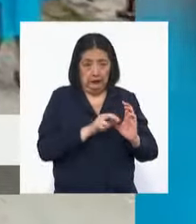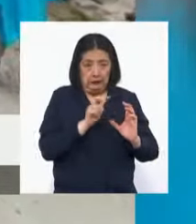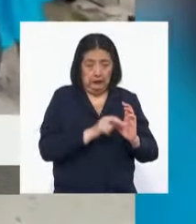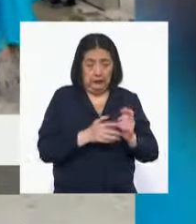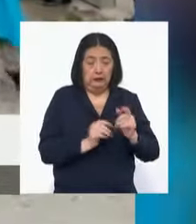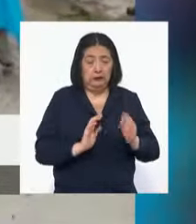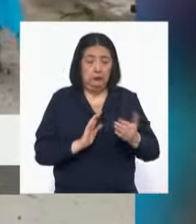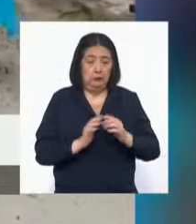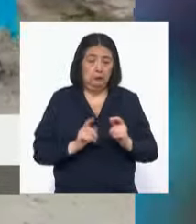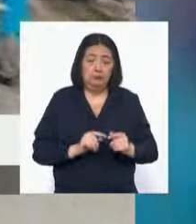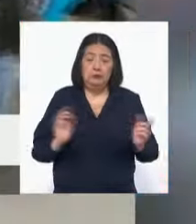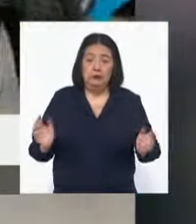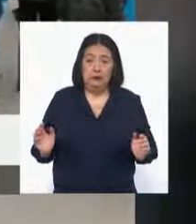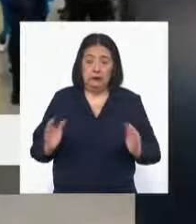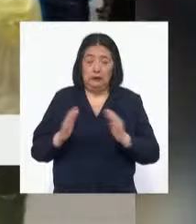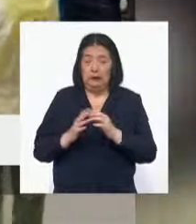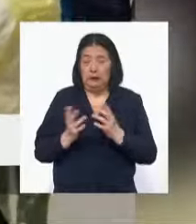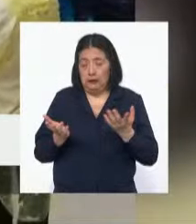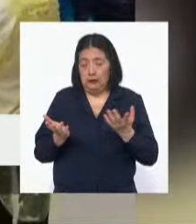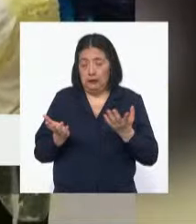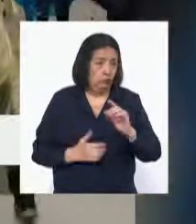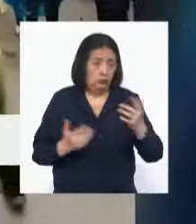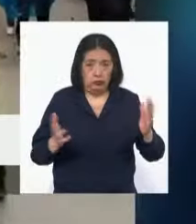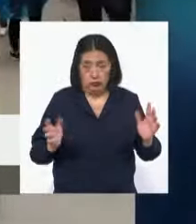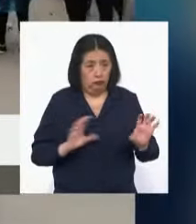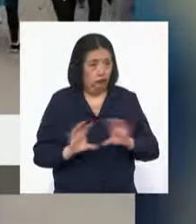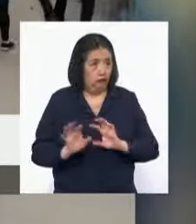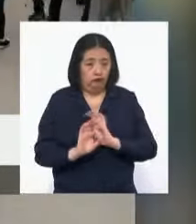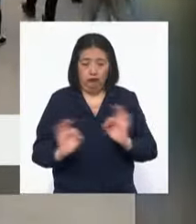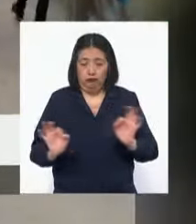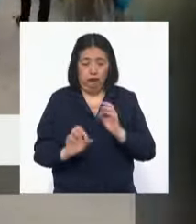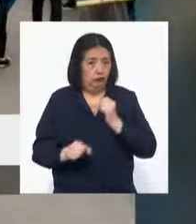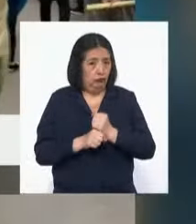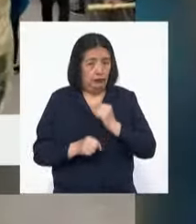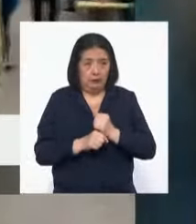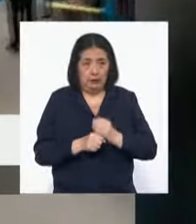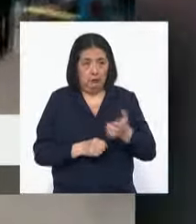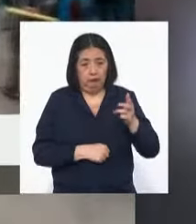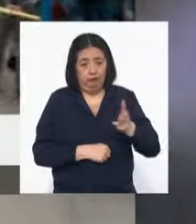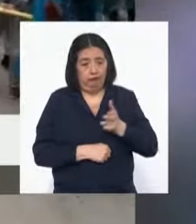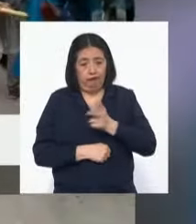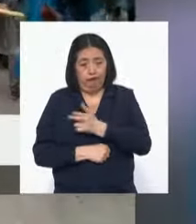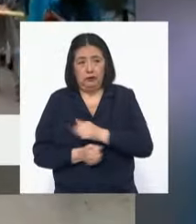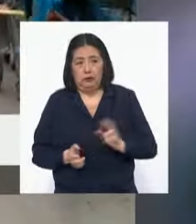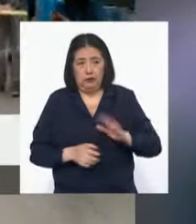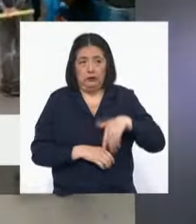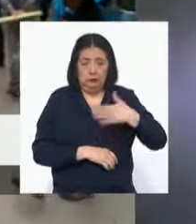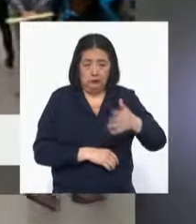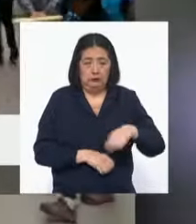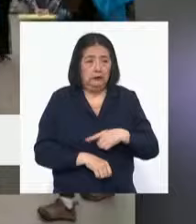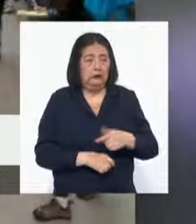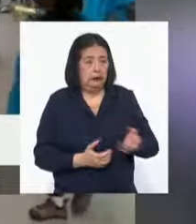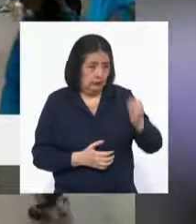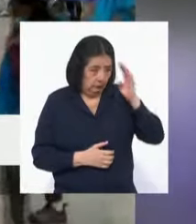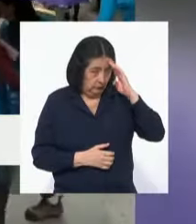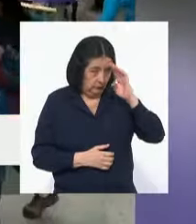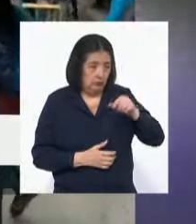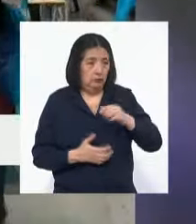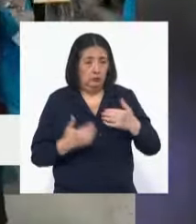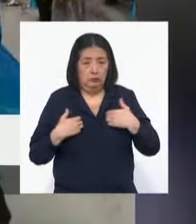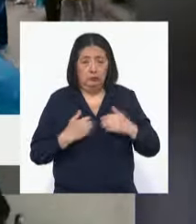Picchu Pueblo hacia el santuario no estaban realizando ninguna clase de servicio. Luego, a medida de que iban pasando las horas, la policía tuvo